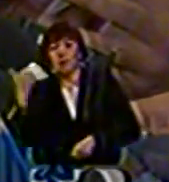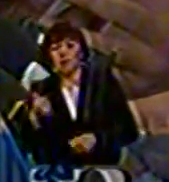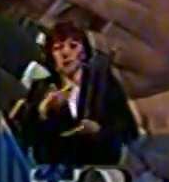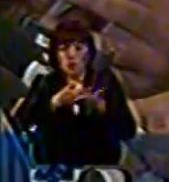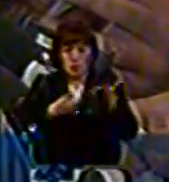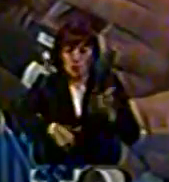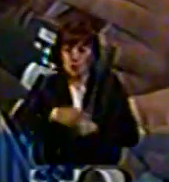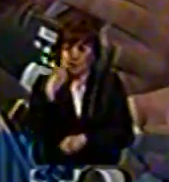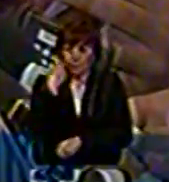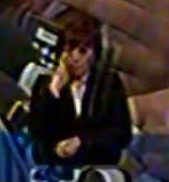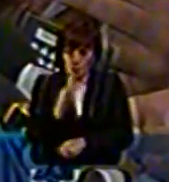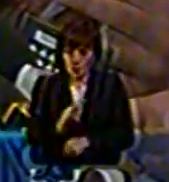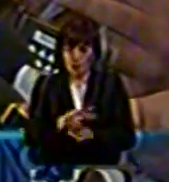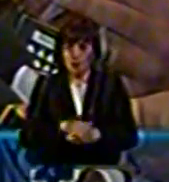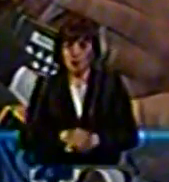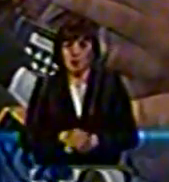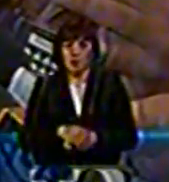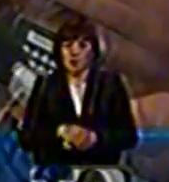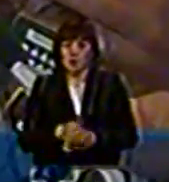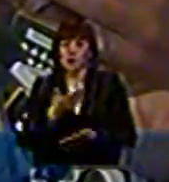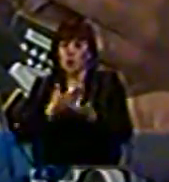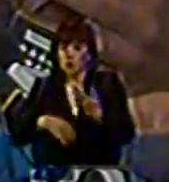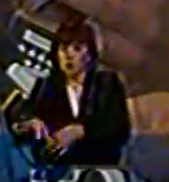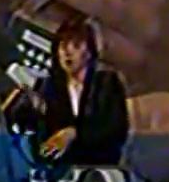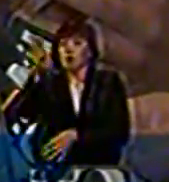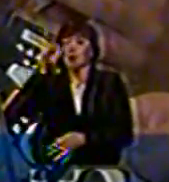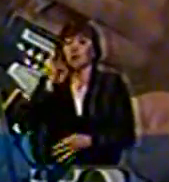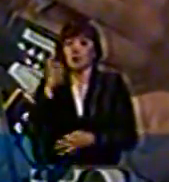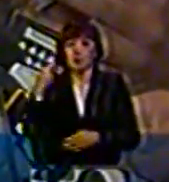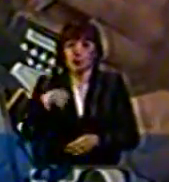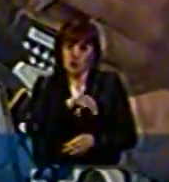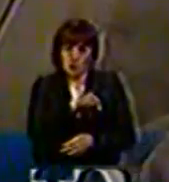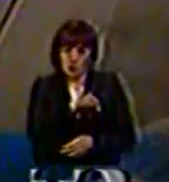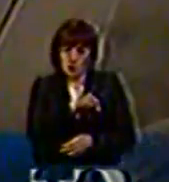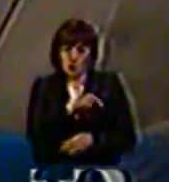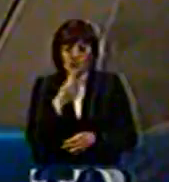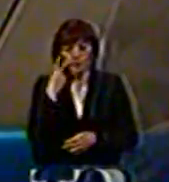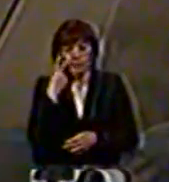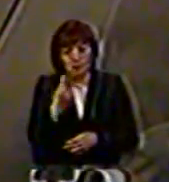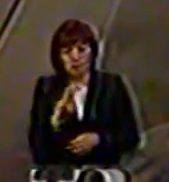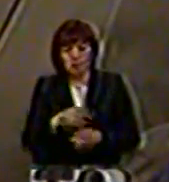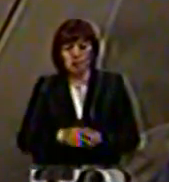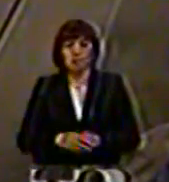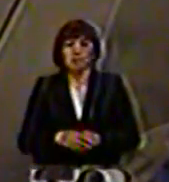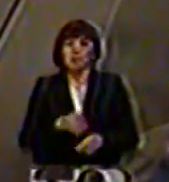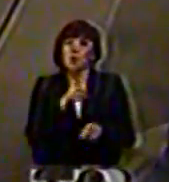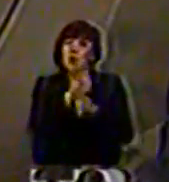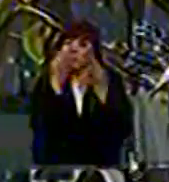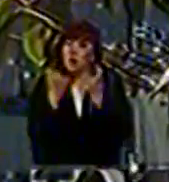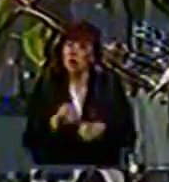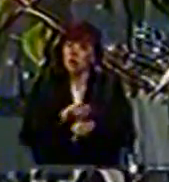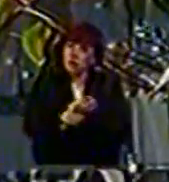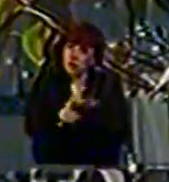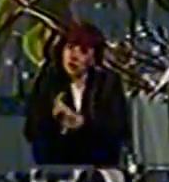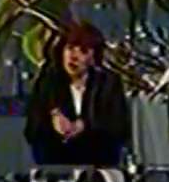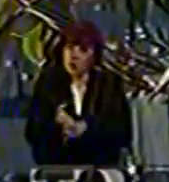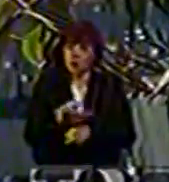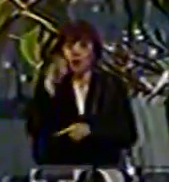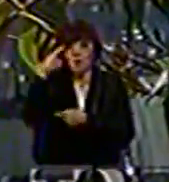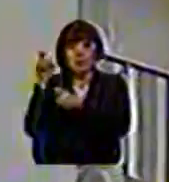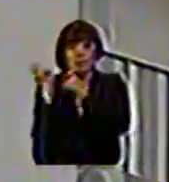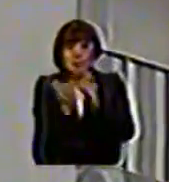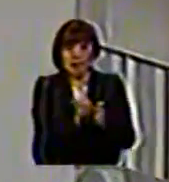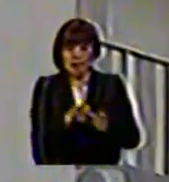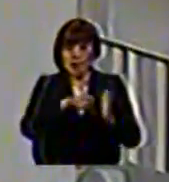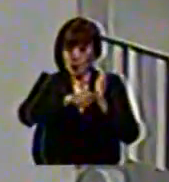que hay, entre los documentos que hemos encontrado, que tienen que tener sus cauces. Por eso, una de sus recomendaciones será que la Fiscalía y